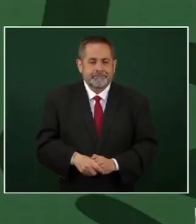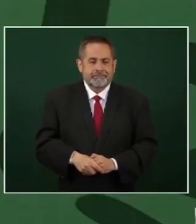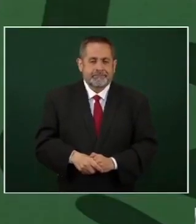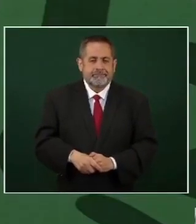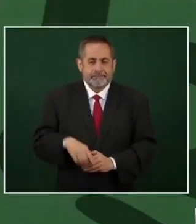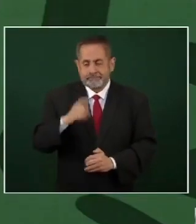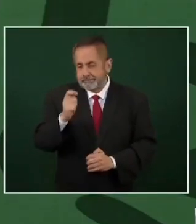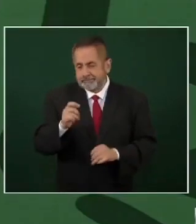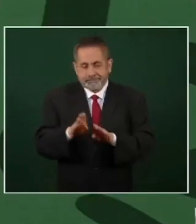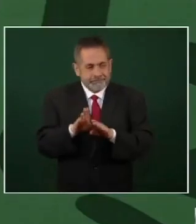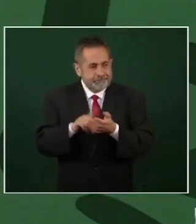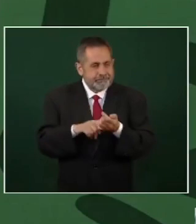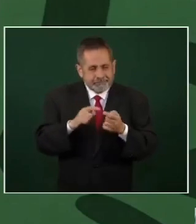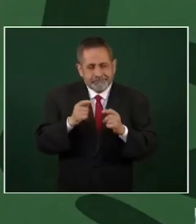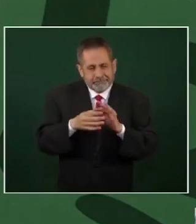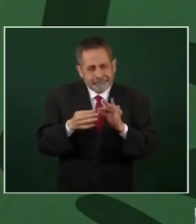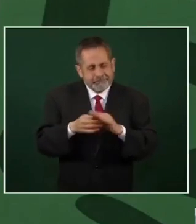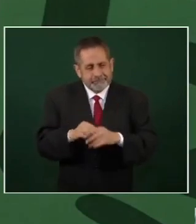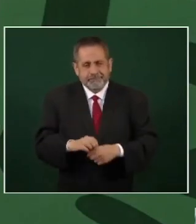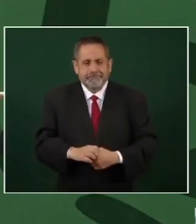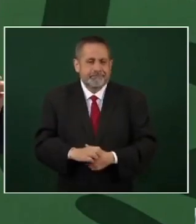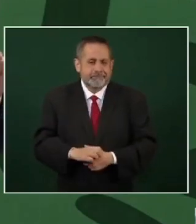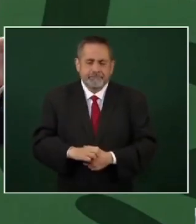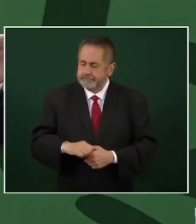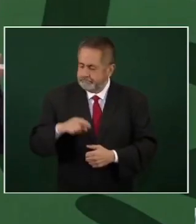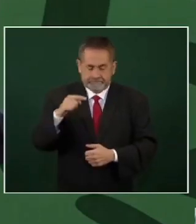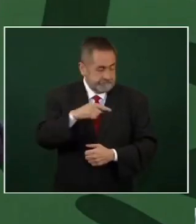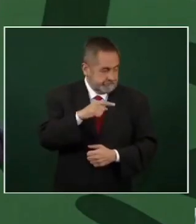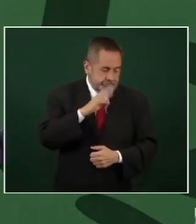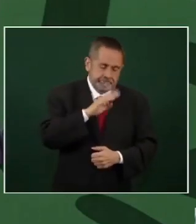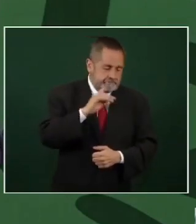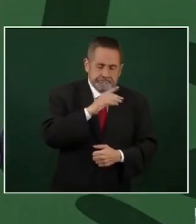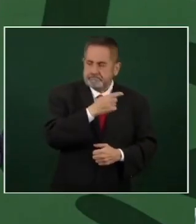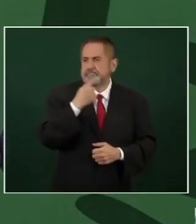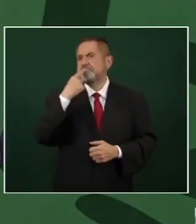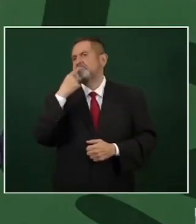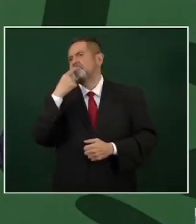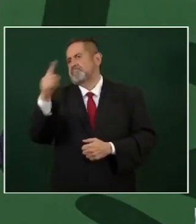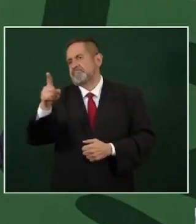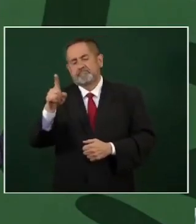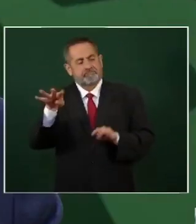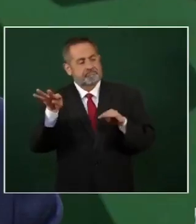Entonces, todo esto se va a estar